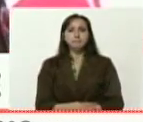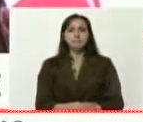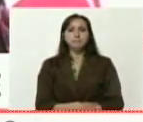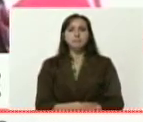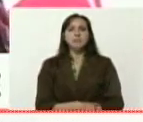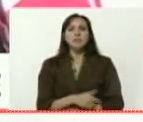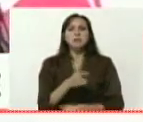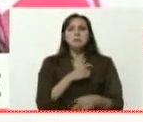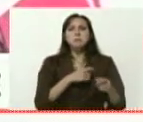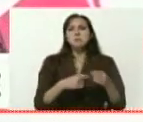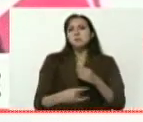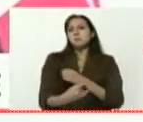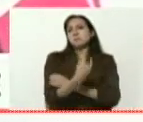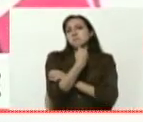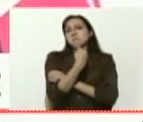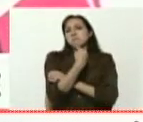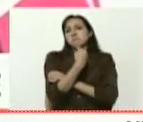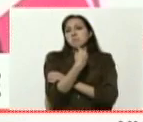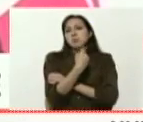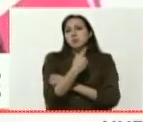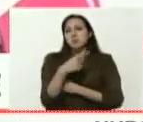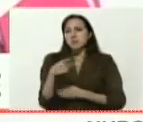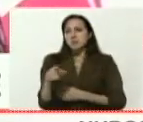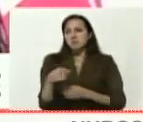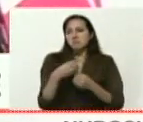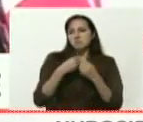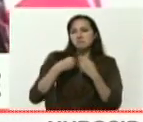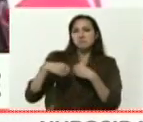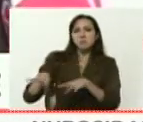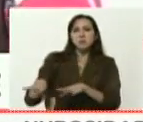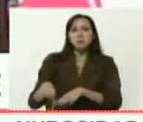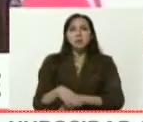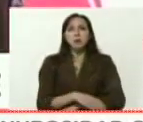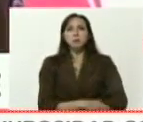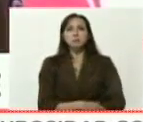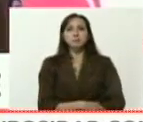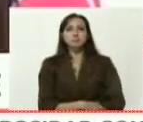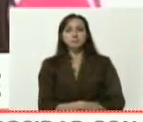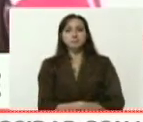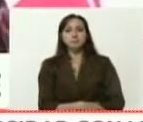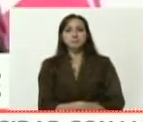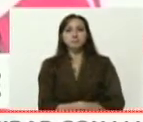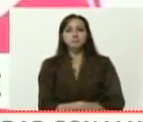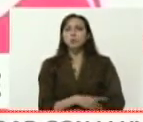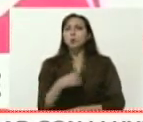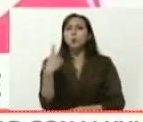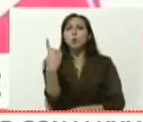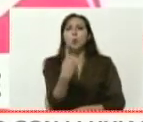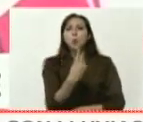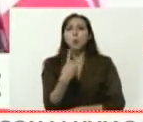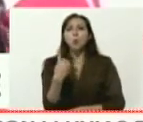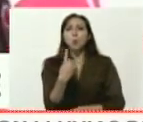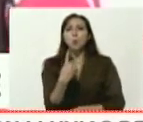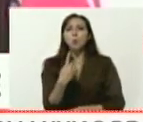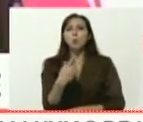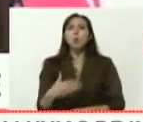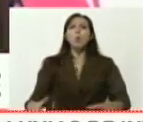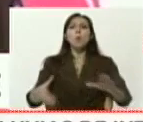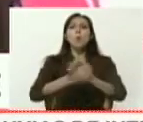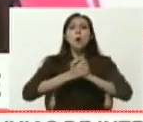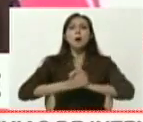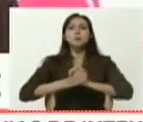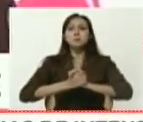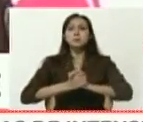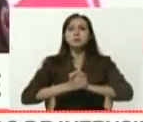Traicionado y abandonado a su suerte. Solo con un puñado de amigos que presenciaron